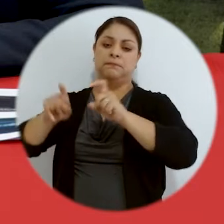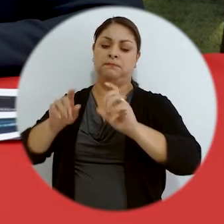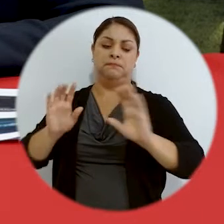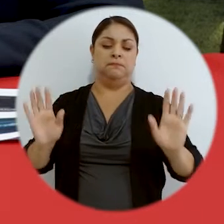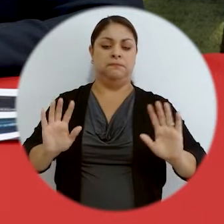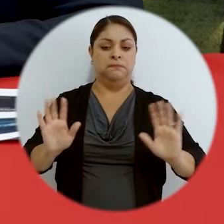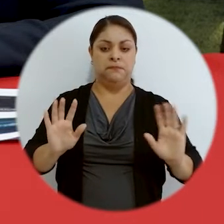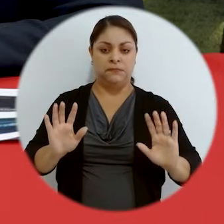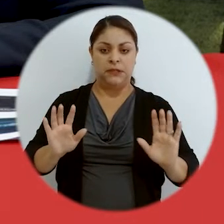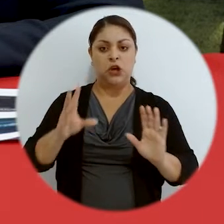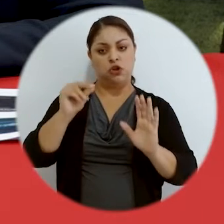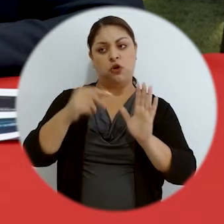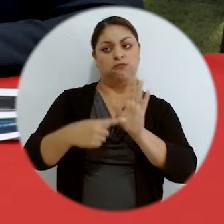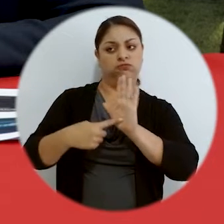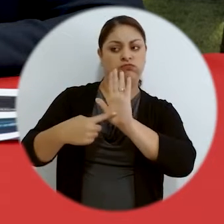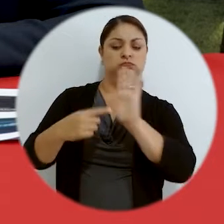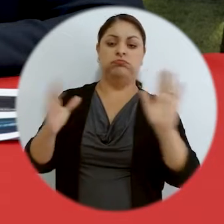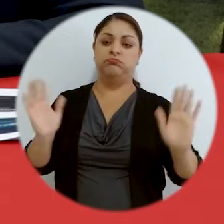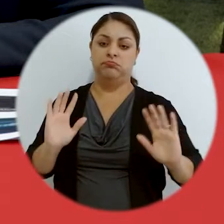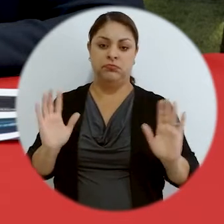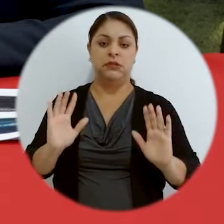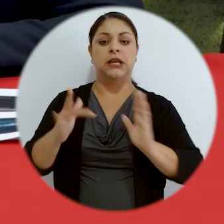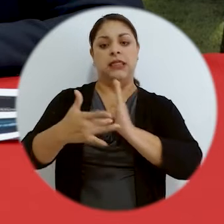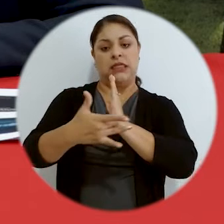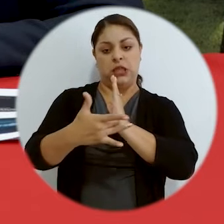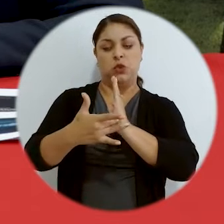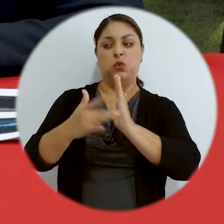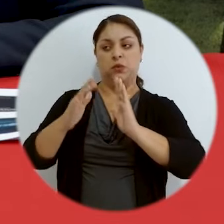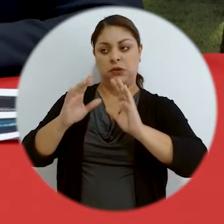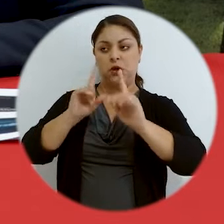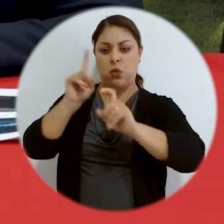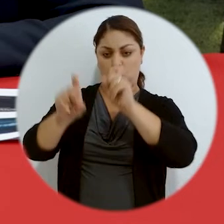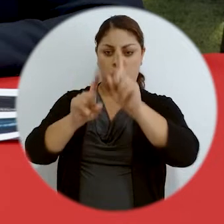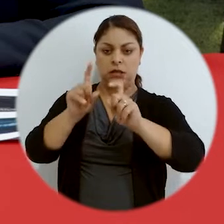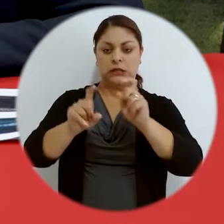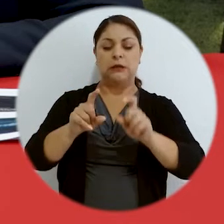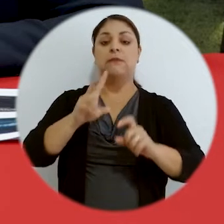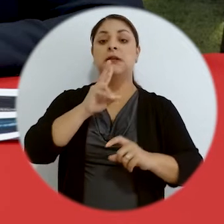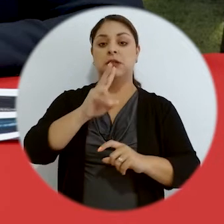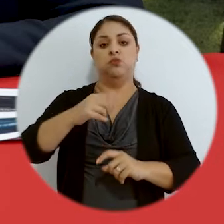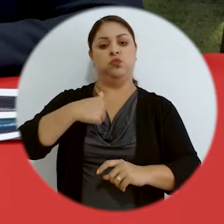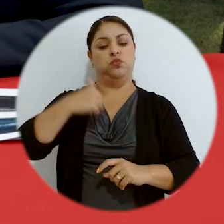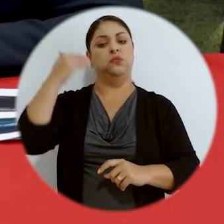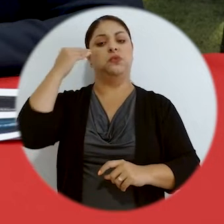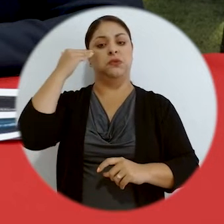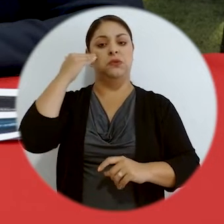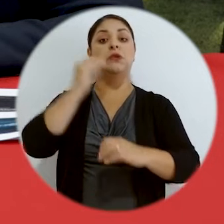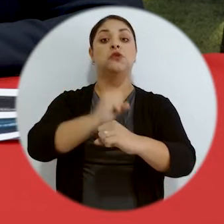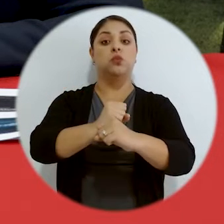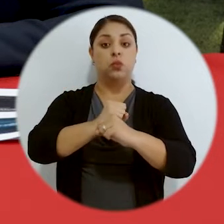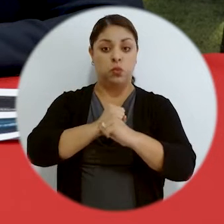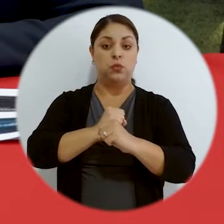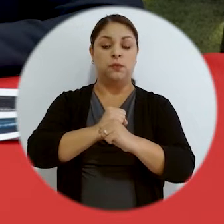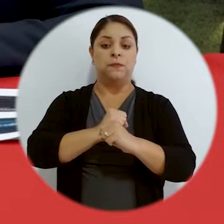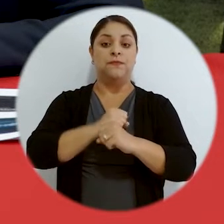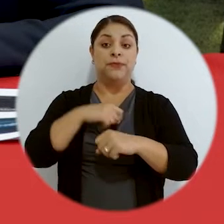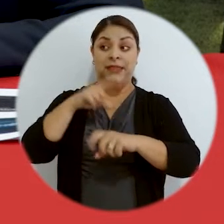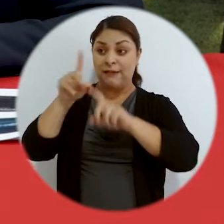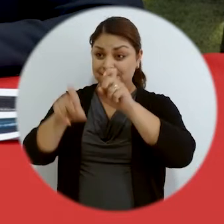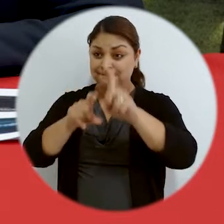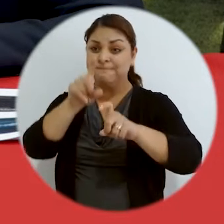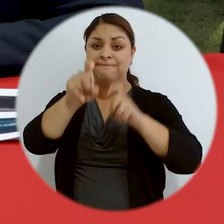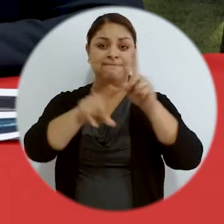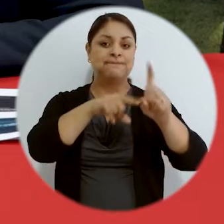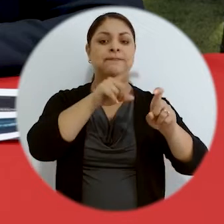los compañeros del IDESPO, que fueron los que estuvieron a cargo de la parte técnica de la encuesta. Así que yo estoy seguro que lo que se